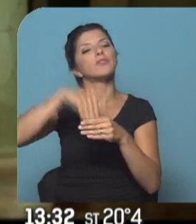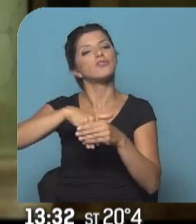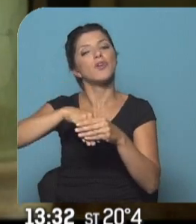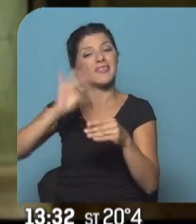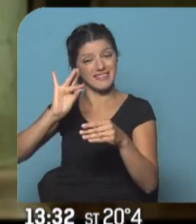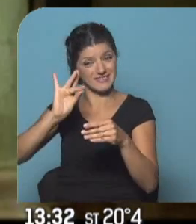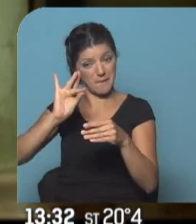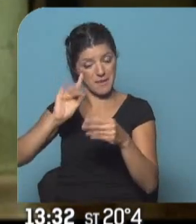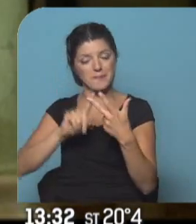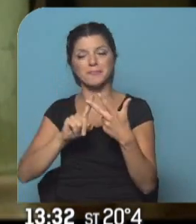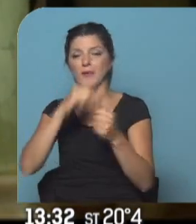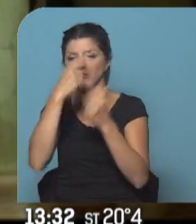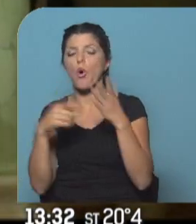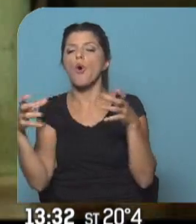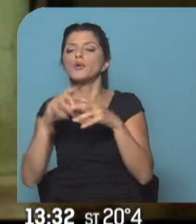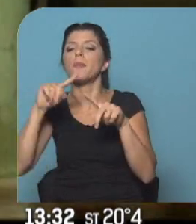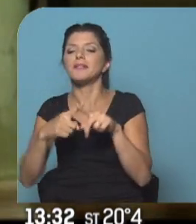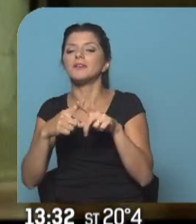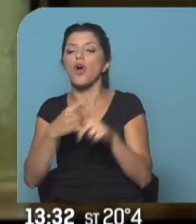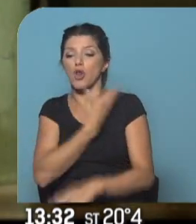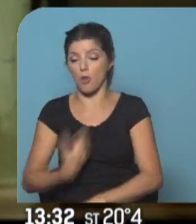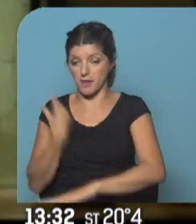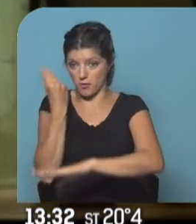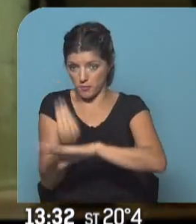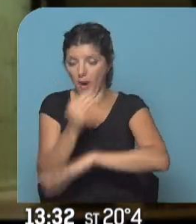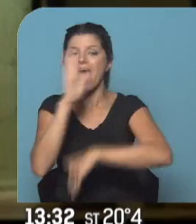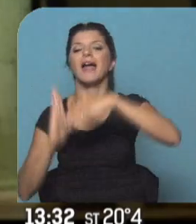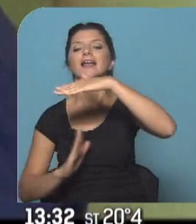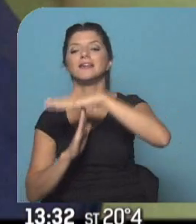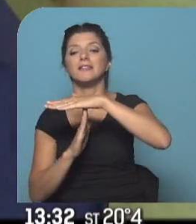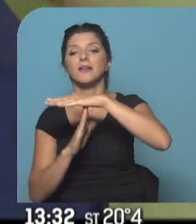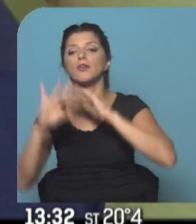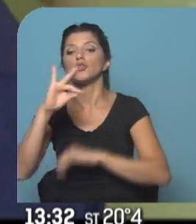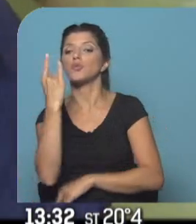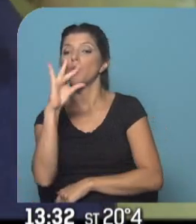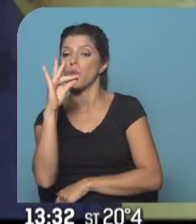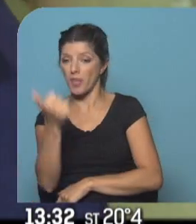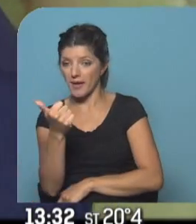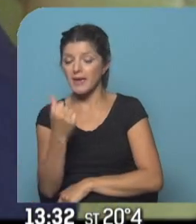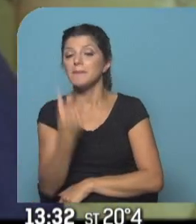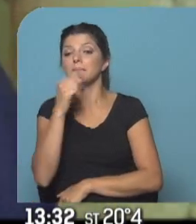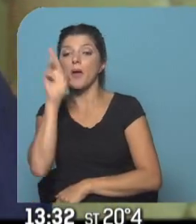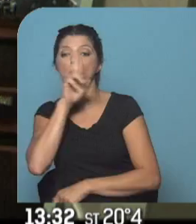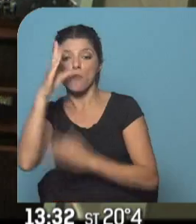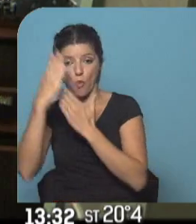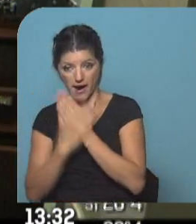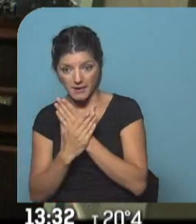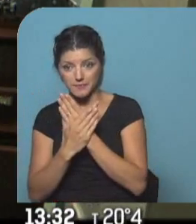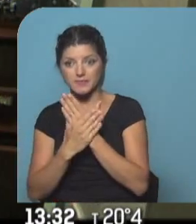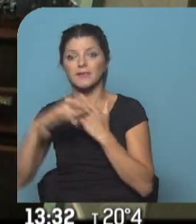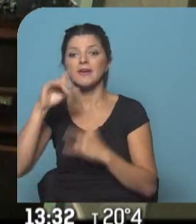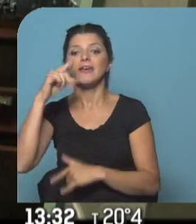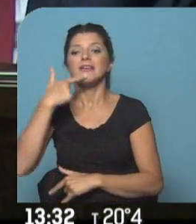ese año, el partido gobernante, encabezado por el presidente Andrzej Duda y la premier Beata Szydło, aunque